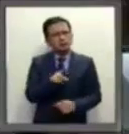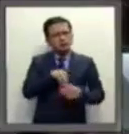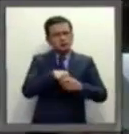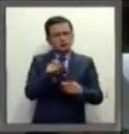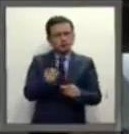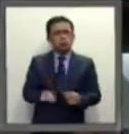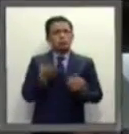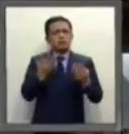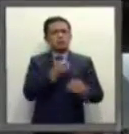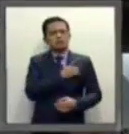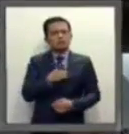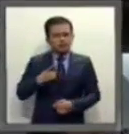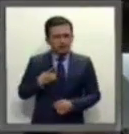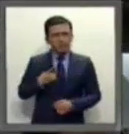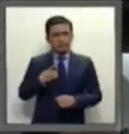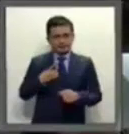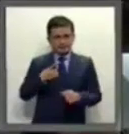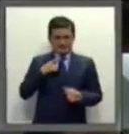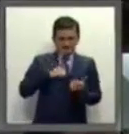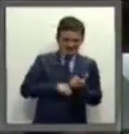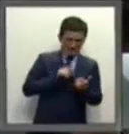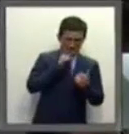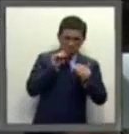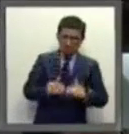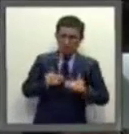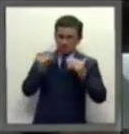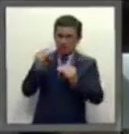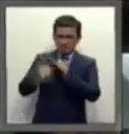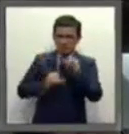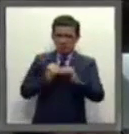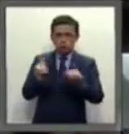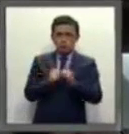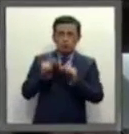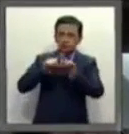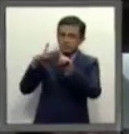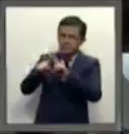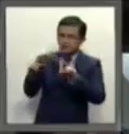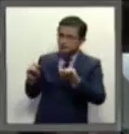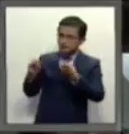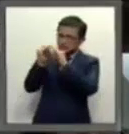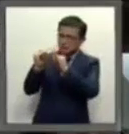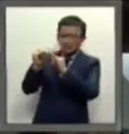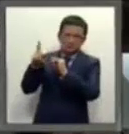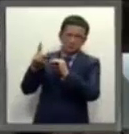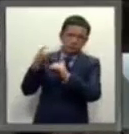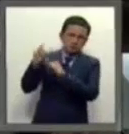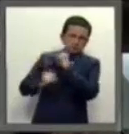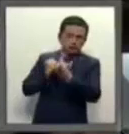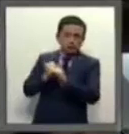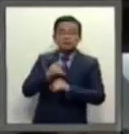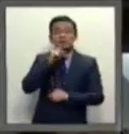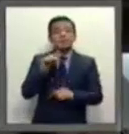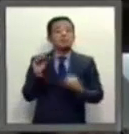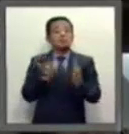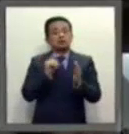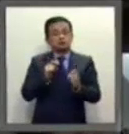de endeudamiento neto y externo que se ejercerá con organismos financieros internacionales. Y se